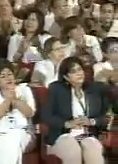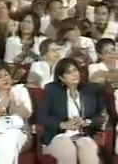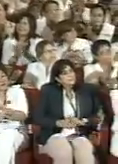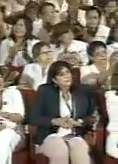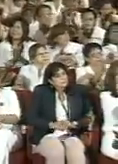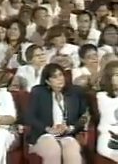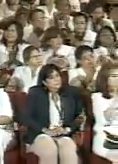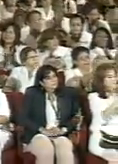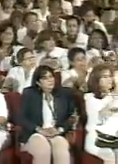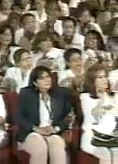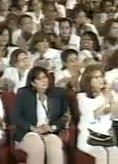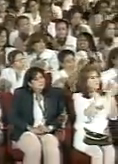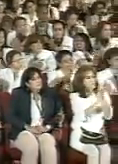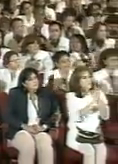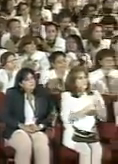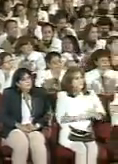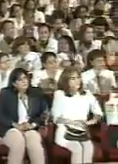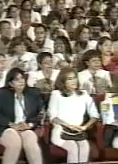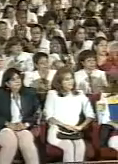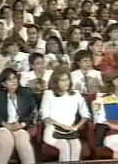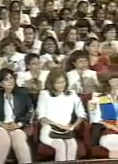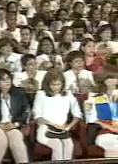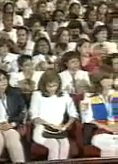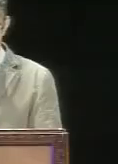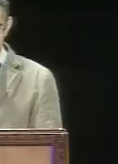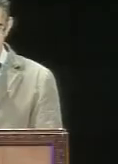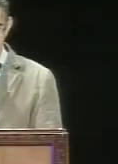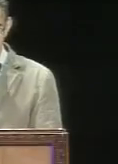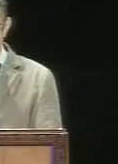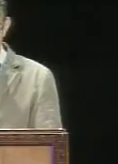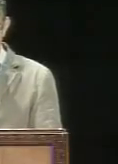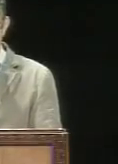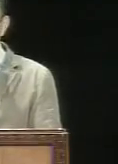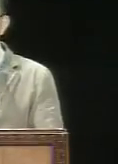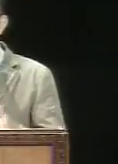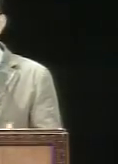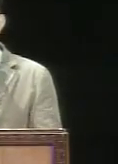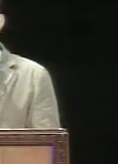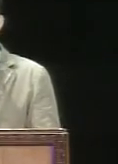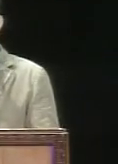que el comandante presidente siempre andará buscando la